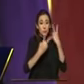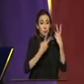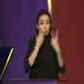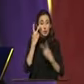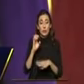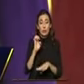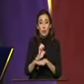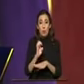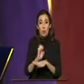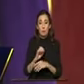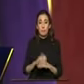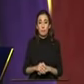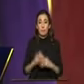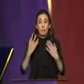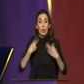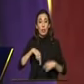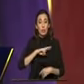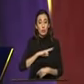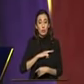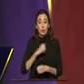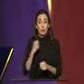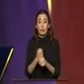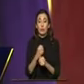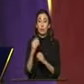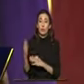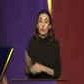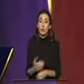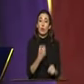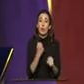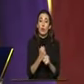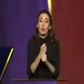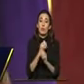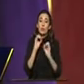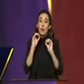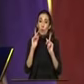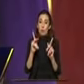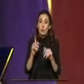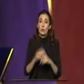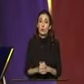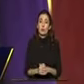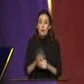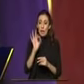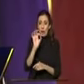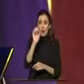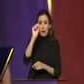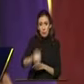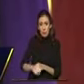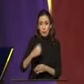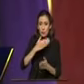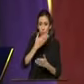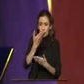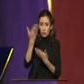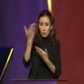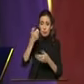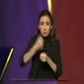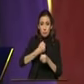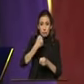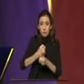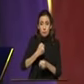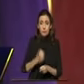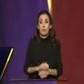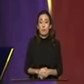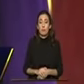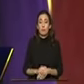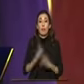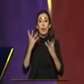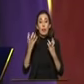país. Hemos actuado para lograr el resurgir del trabajo y las oportunidades. Allí estamos. Allí hemos puesto todo nuestro esfuerzo. Por